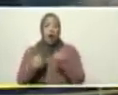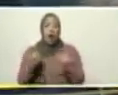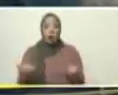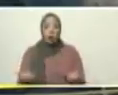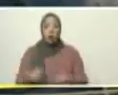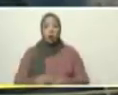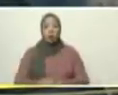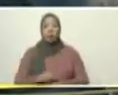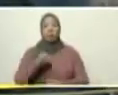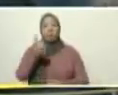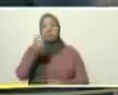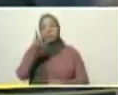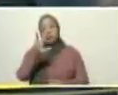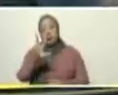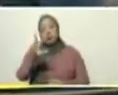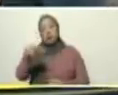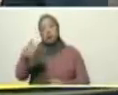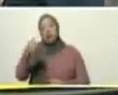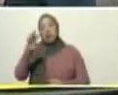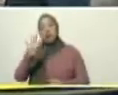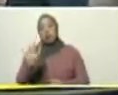13, 14 de abril del pueblo,